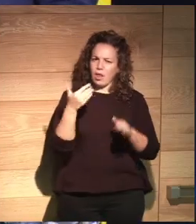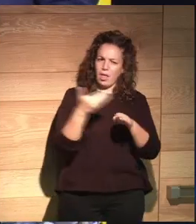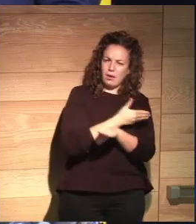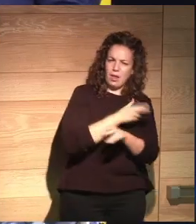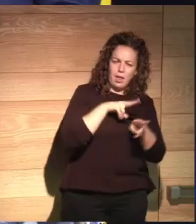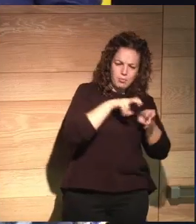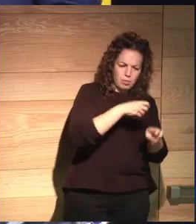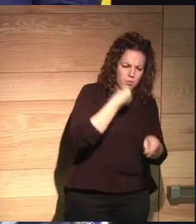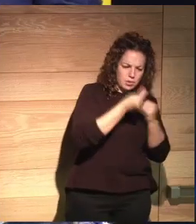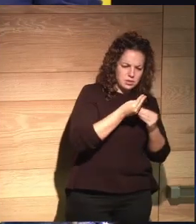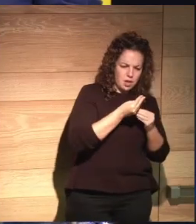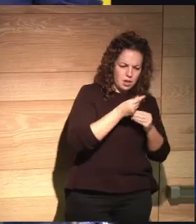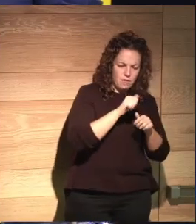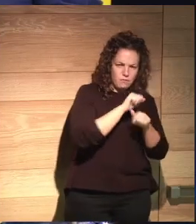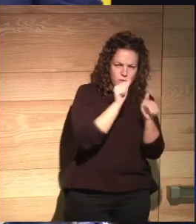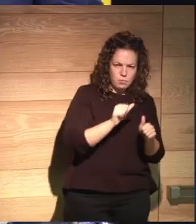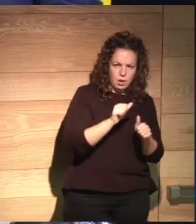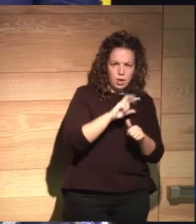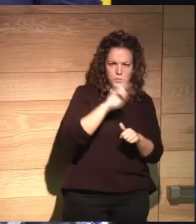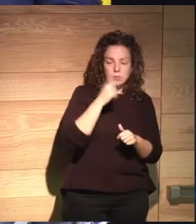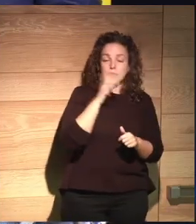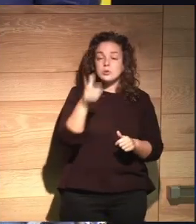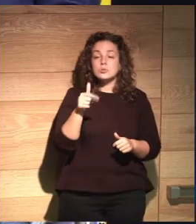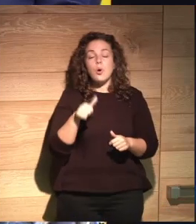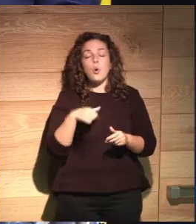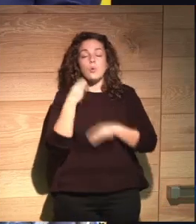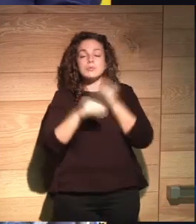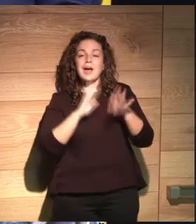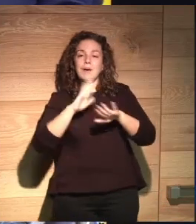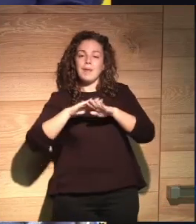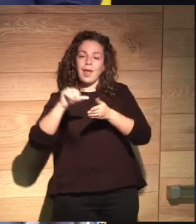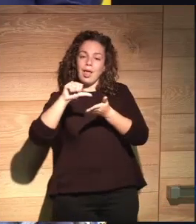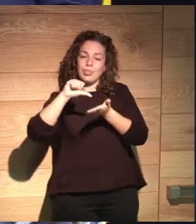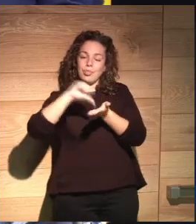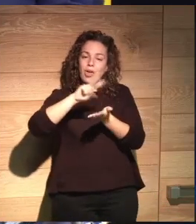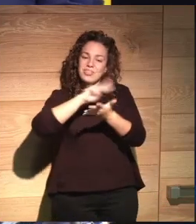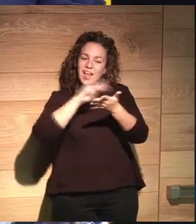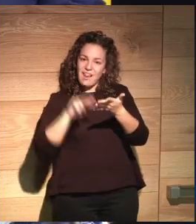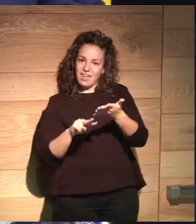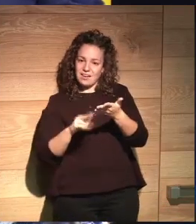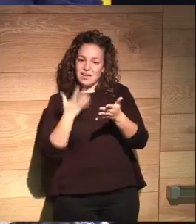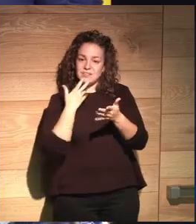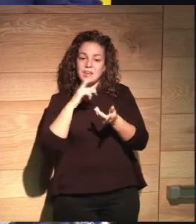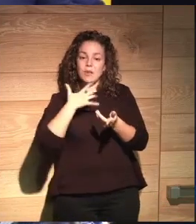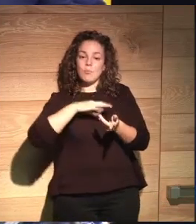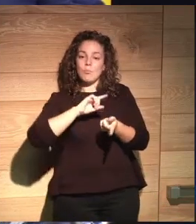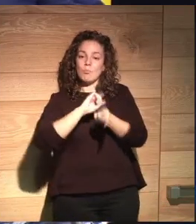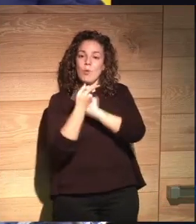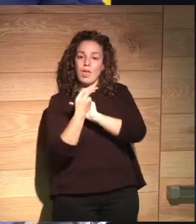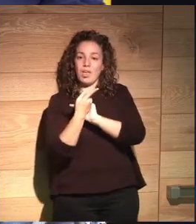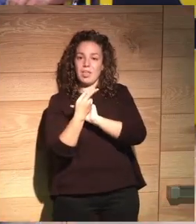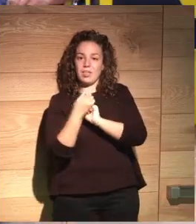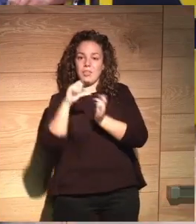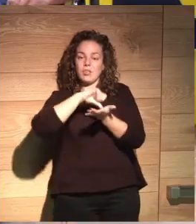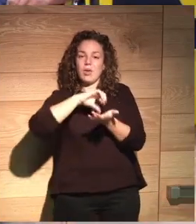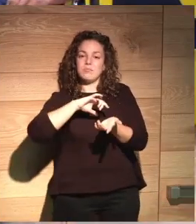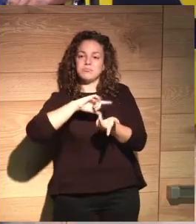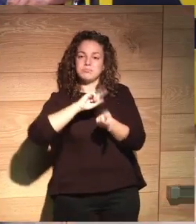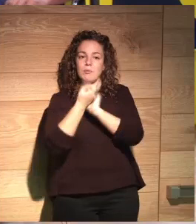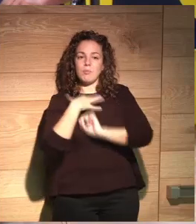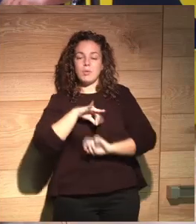utilizamos más eso para leer la vida para leerla y es imposible para cambiarla de manera que no te puede decir un proyecto nuestro